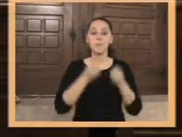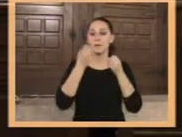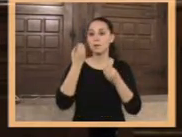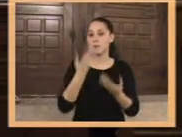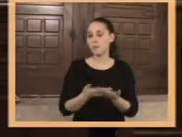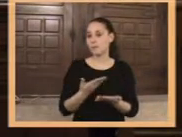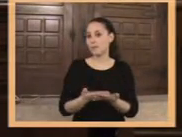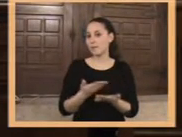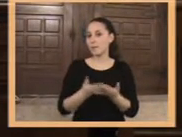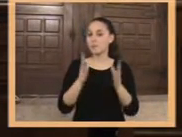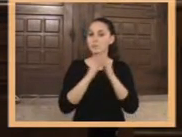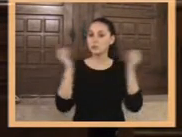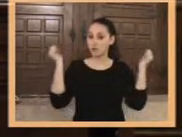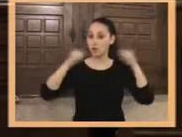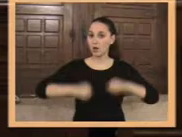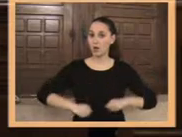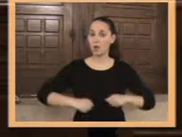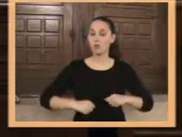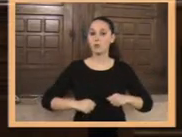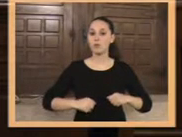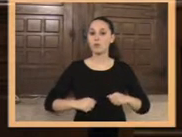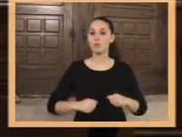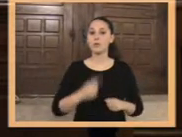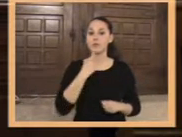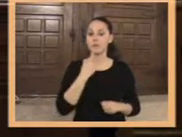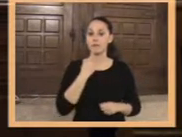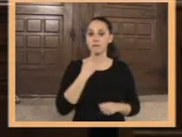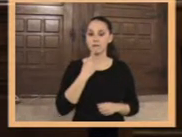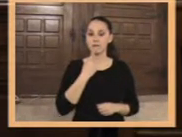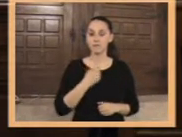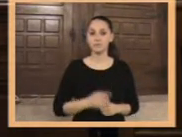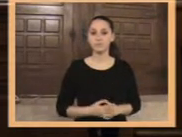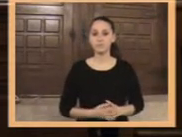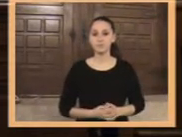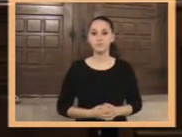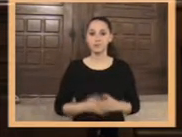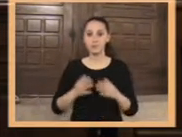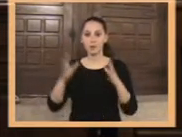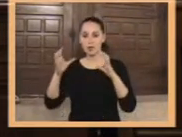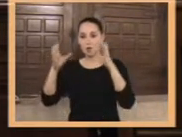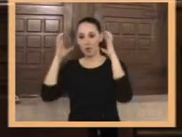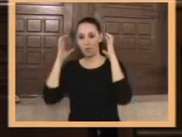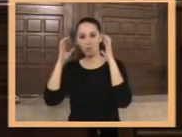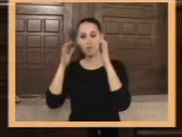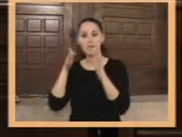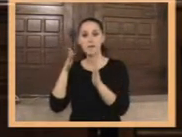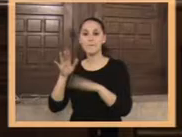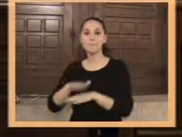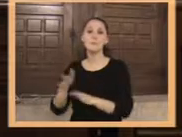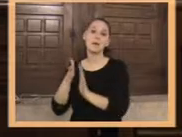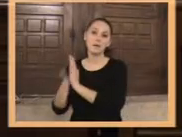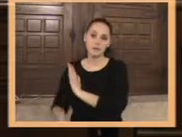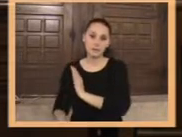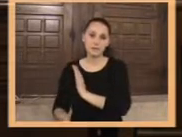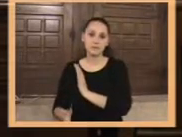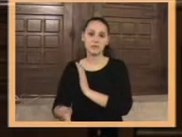de conformidad con el informe técnico, sería el siguiente. aprobar de manera definitiva el estudio de detalle para